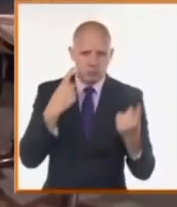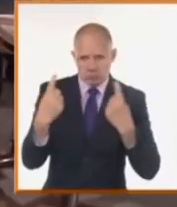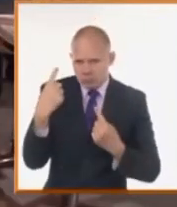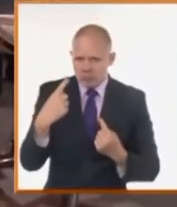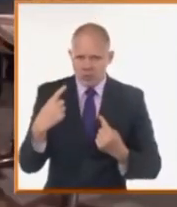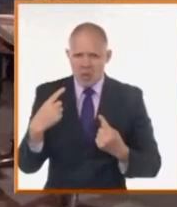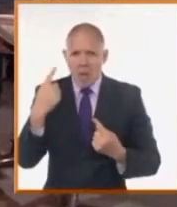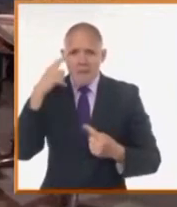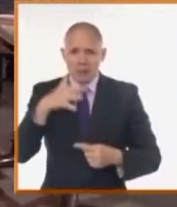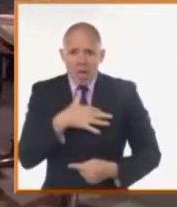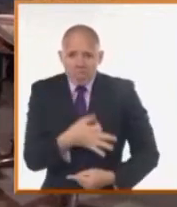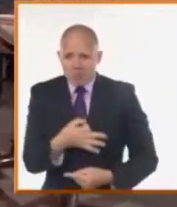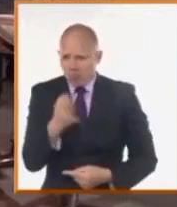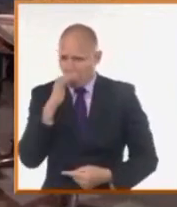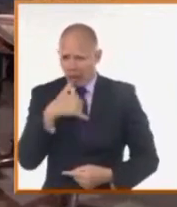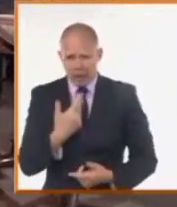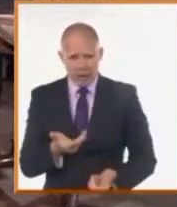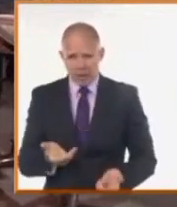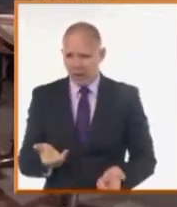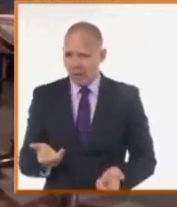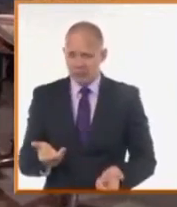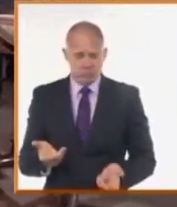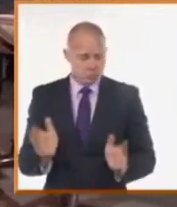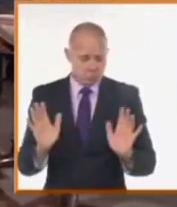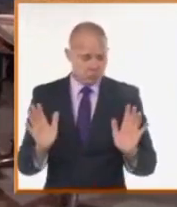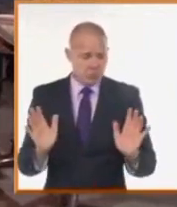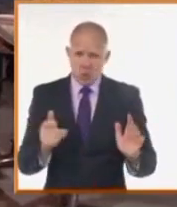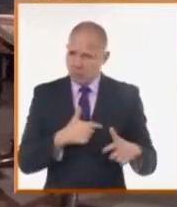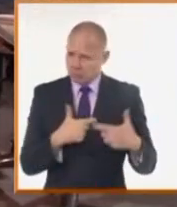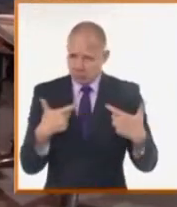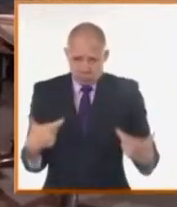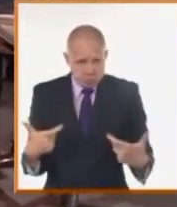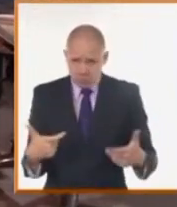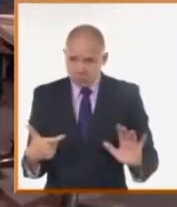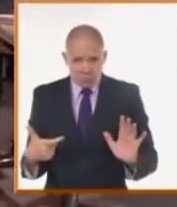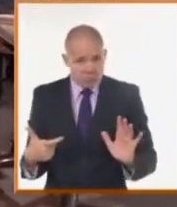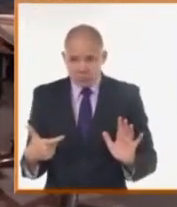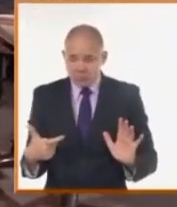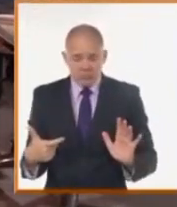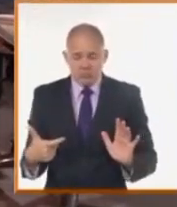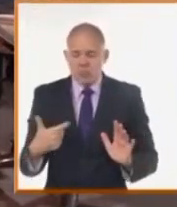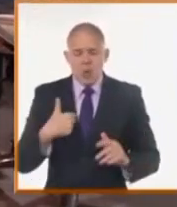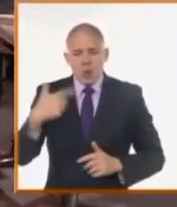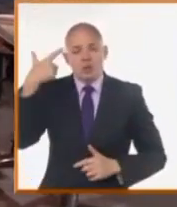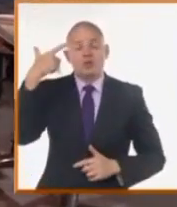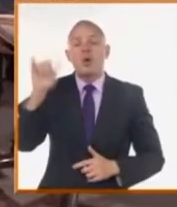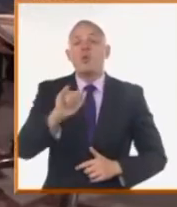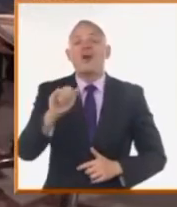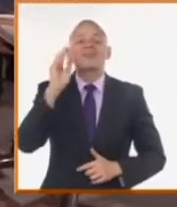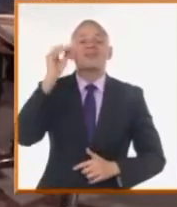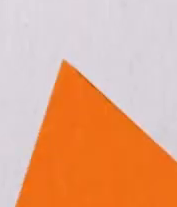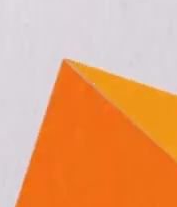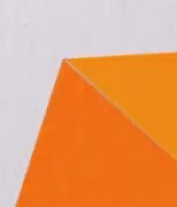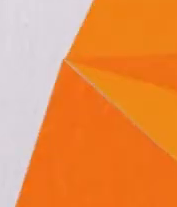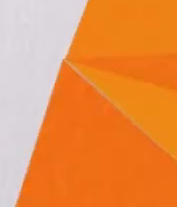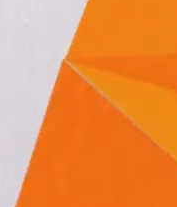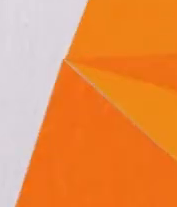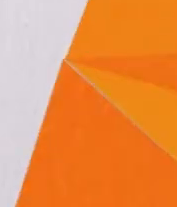miedo la justicia ganemos o perdamos a nosotros que nos tiene que absolver como dijo Fidel en la